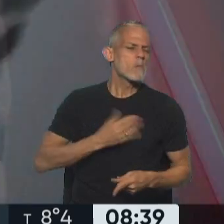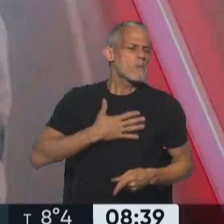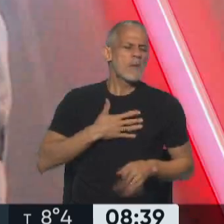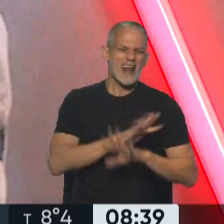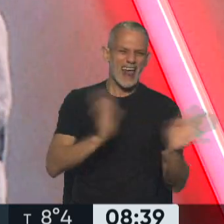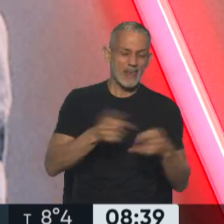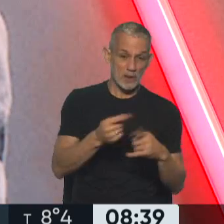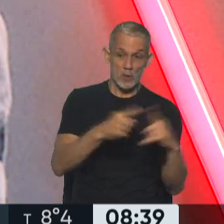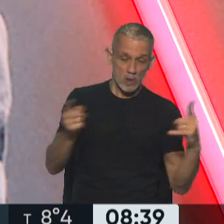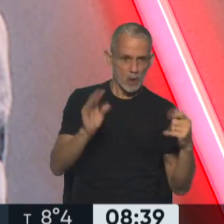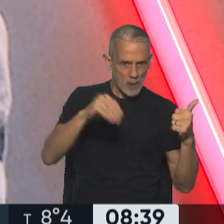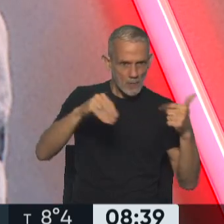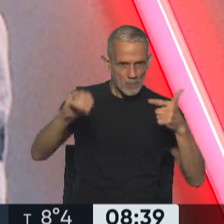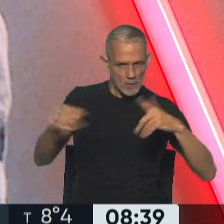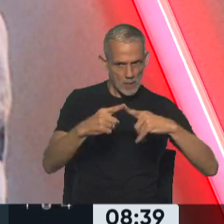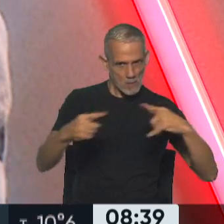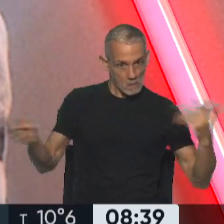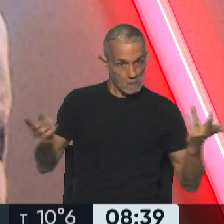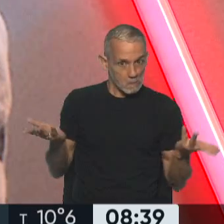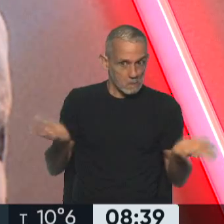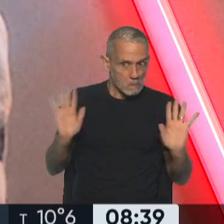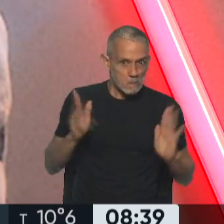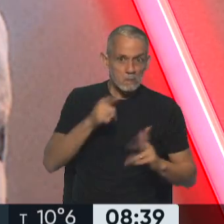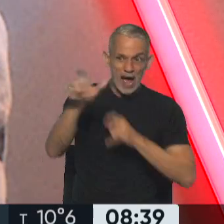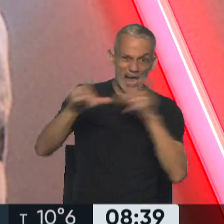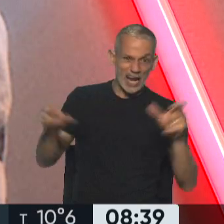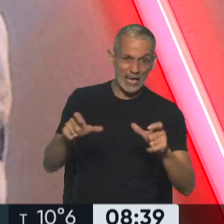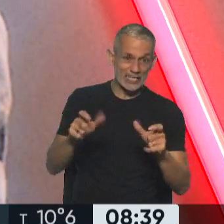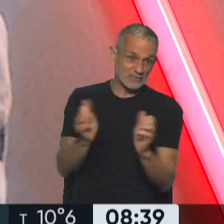eso sí. Y aparentemente la gente también